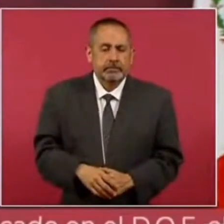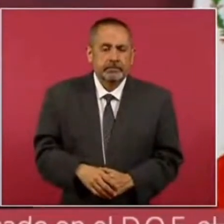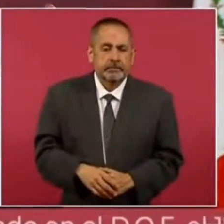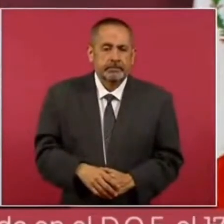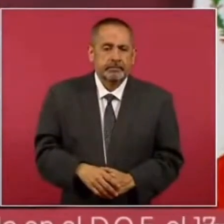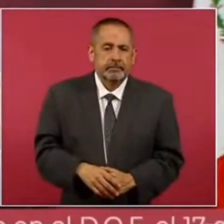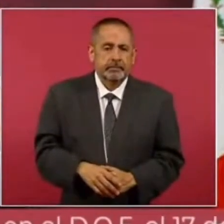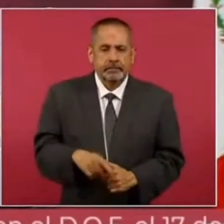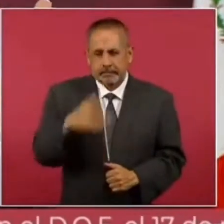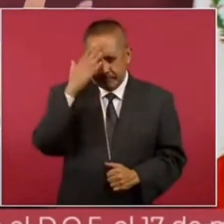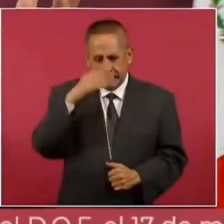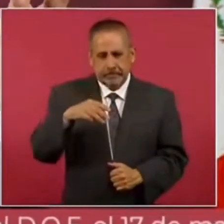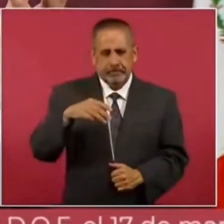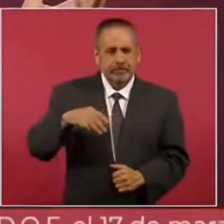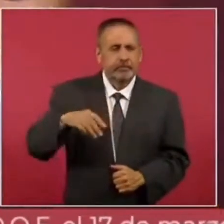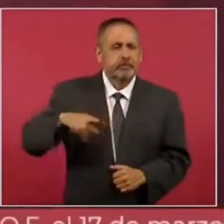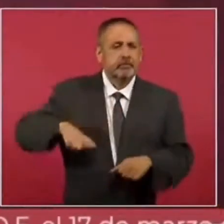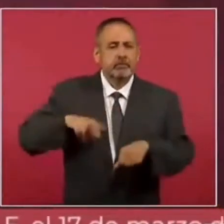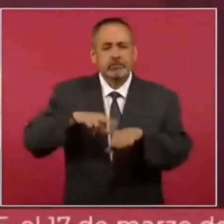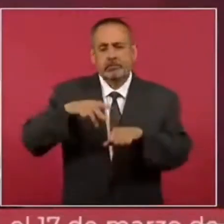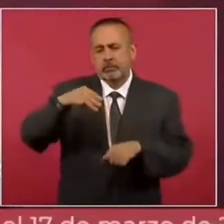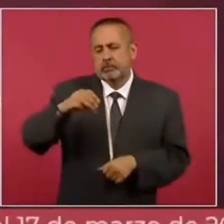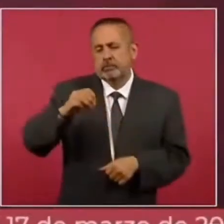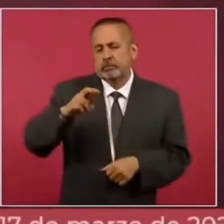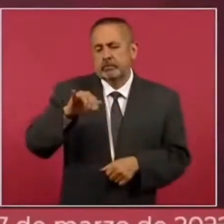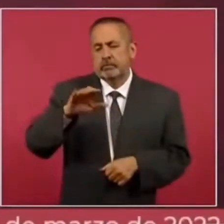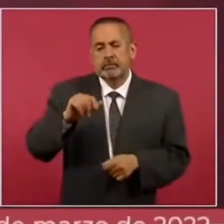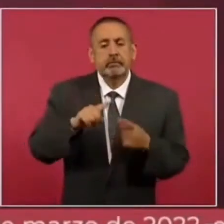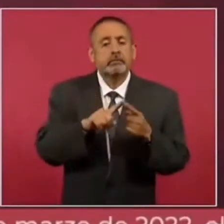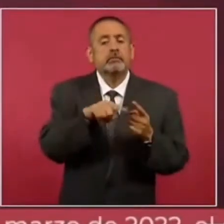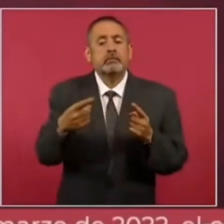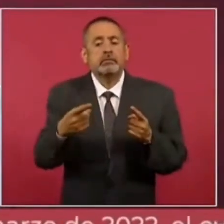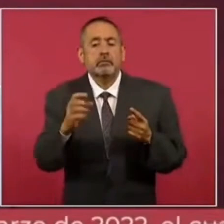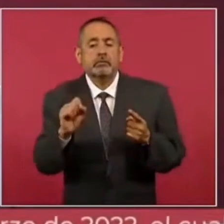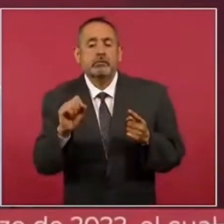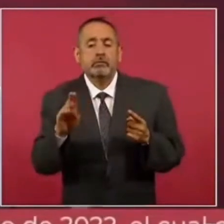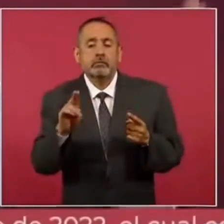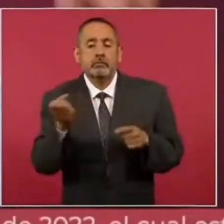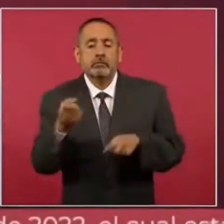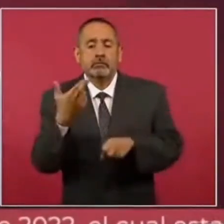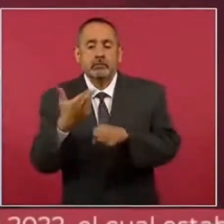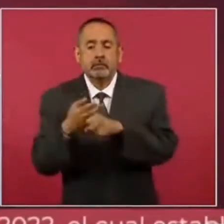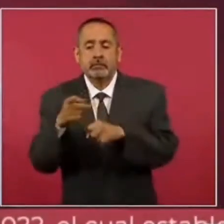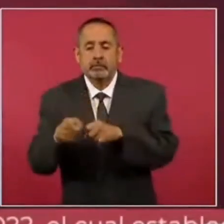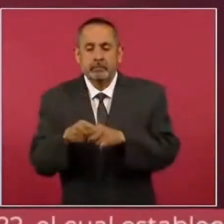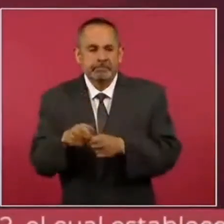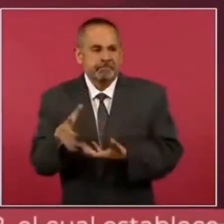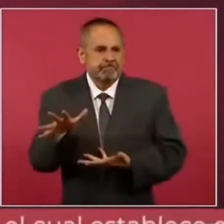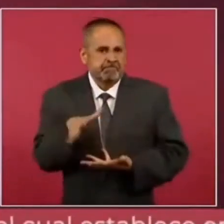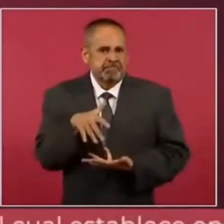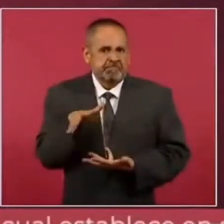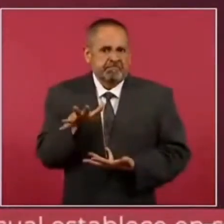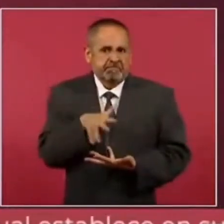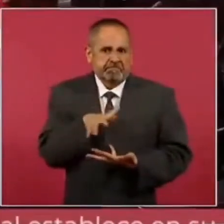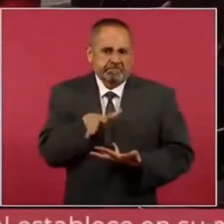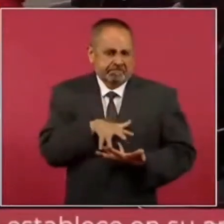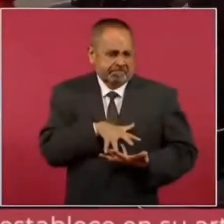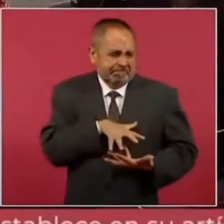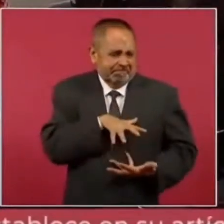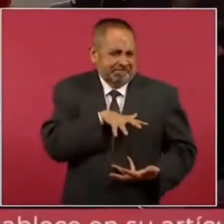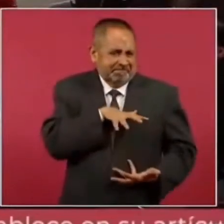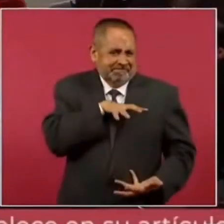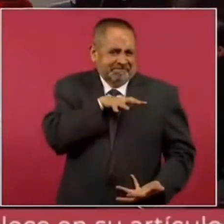Está el señor Moreira, de gobernador, su secretario de Finanzas, acumula esta cantidad,